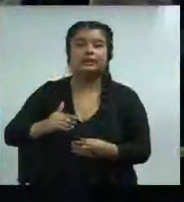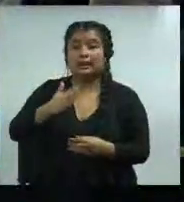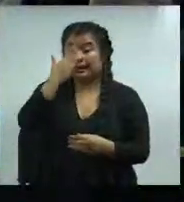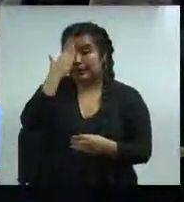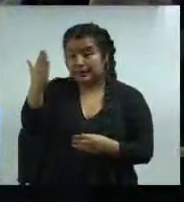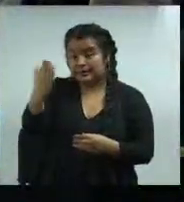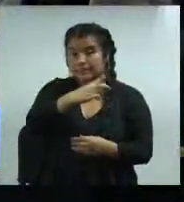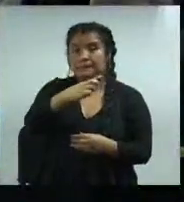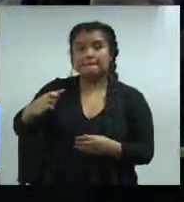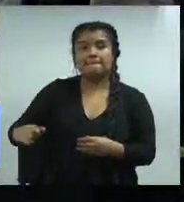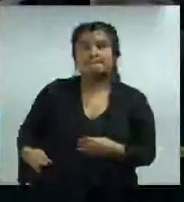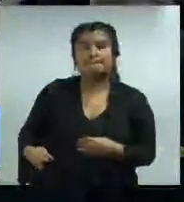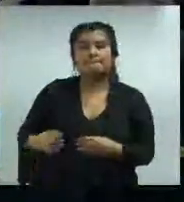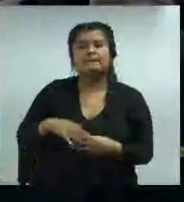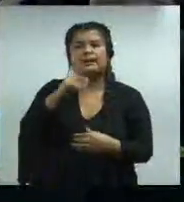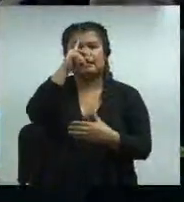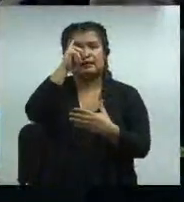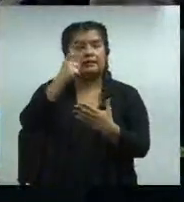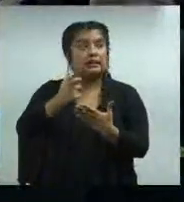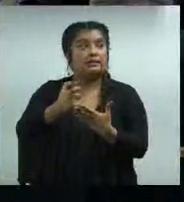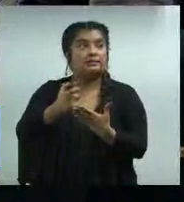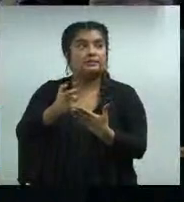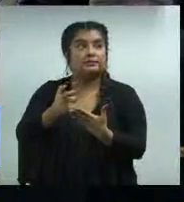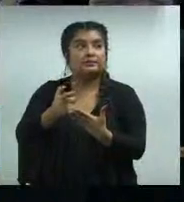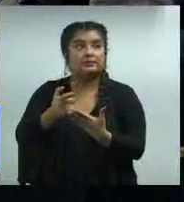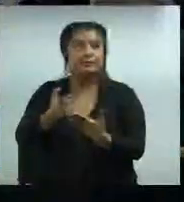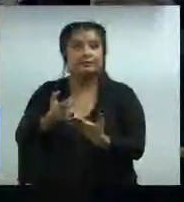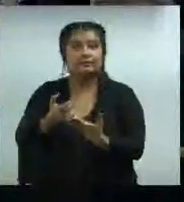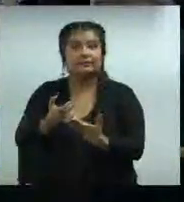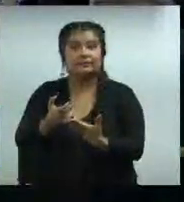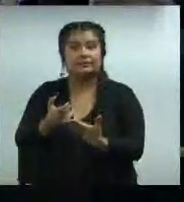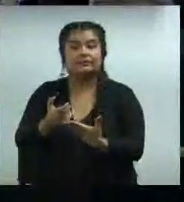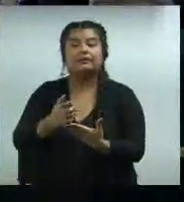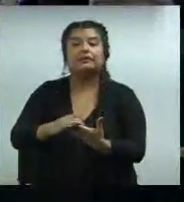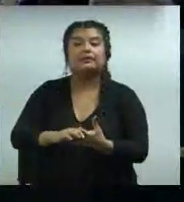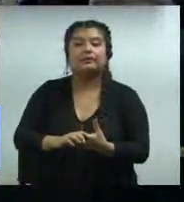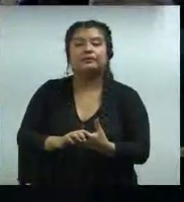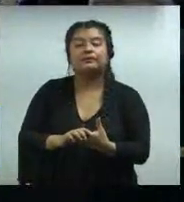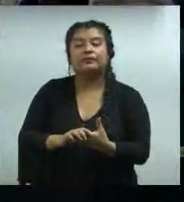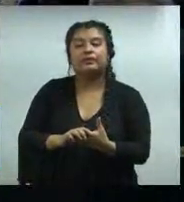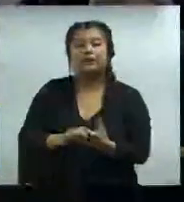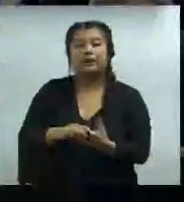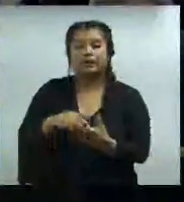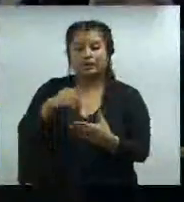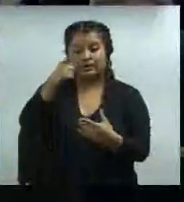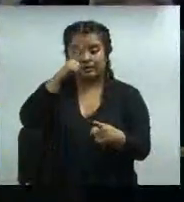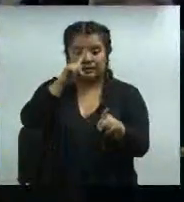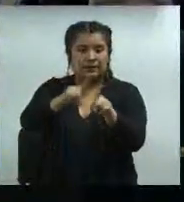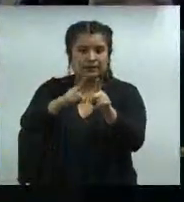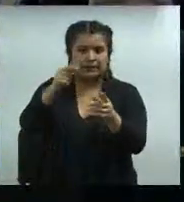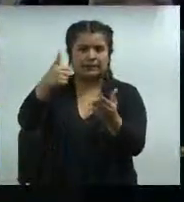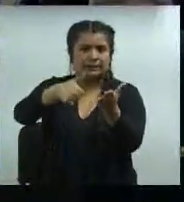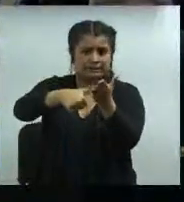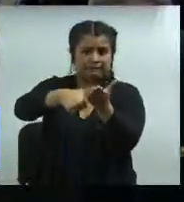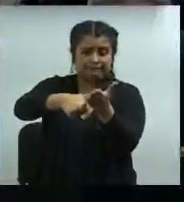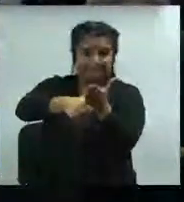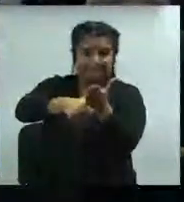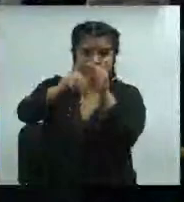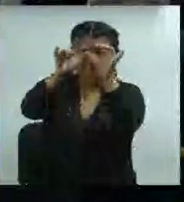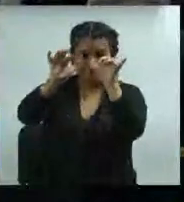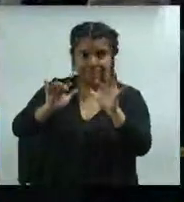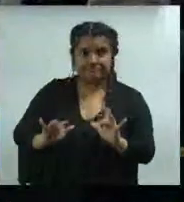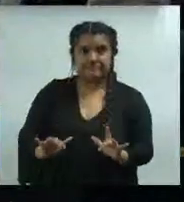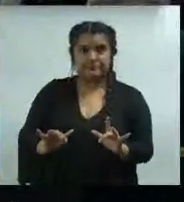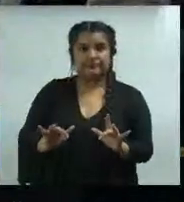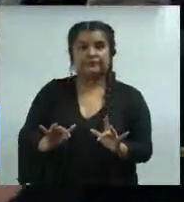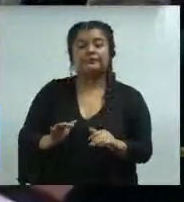Gracias, presidente. Yo creo que, relacionado con lo de la carta, yo creo que eso debe ir aparejado con acciones concretas hoy